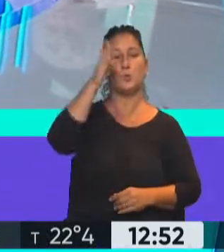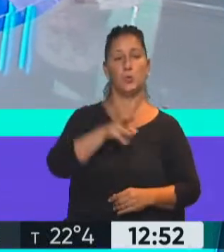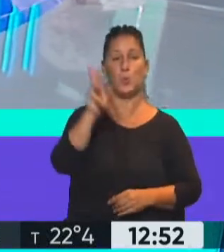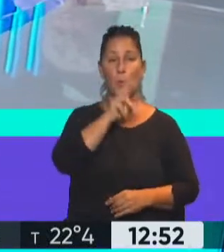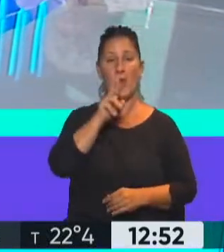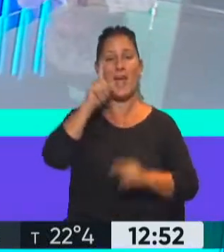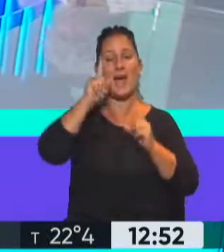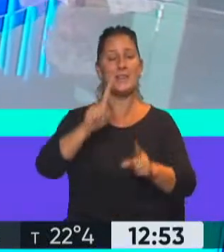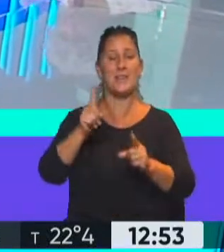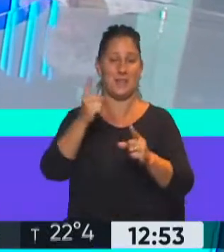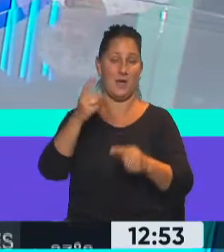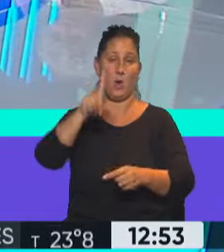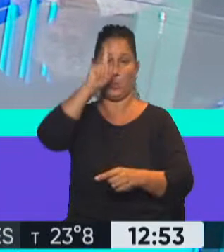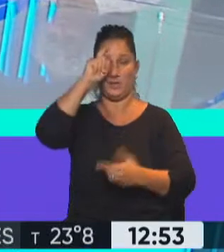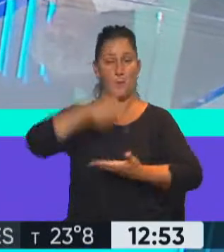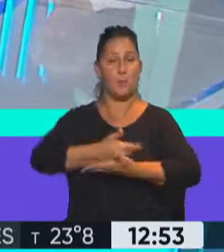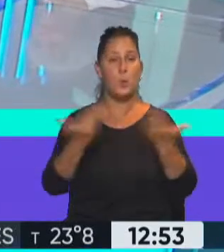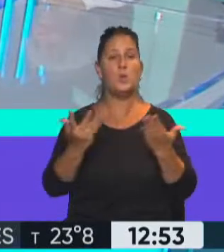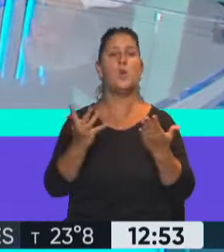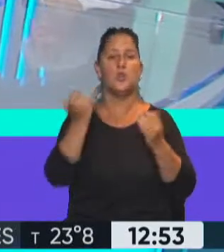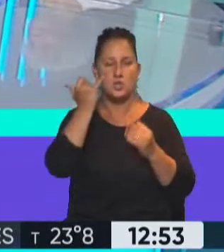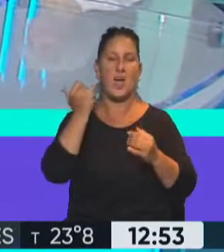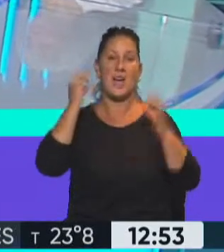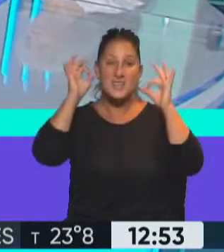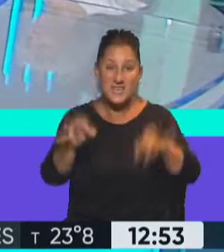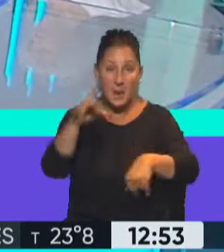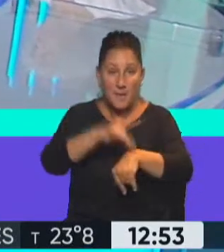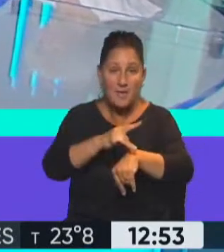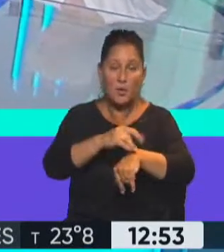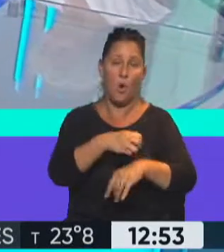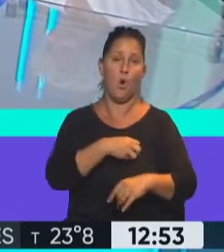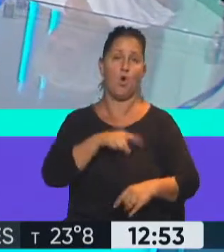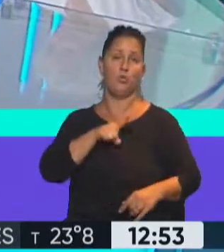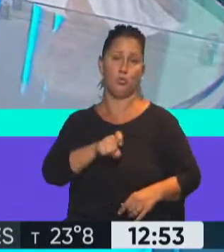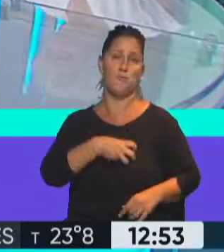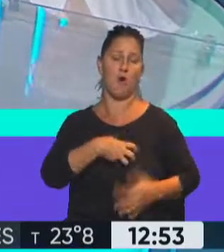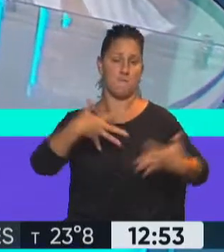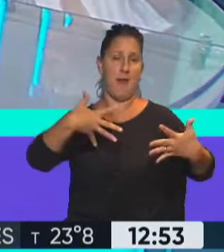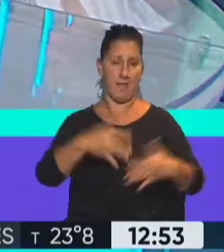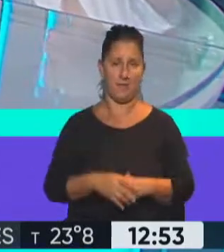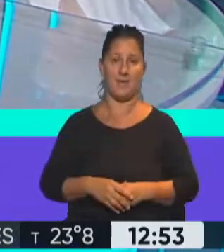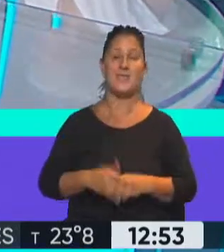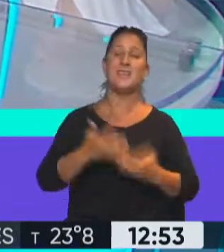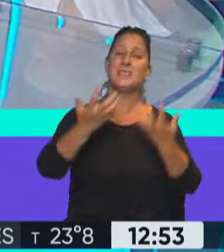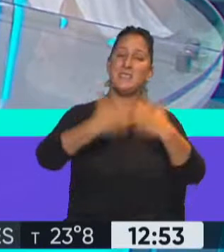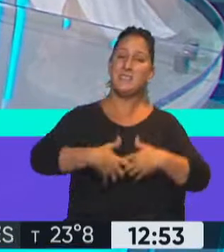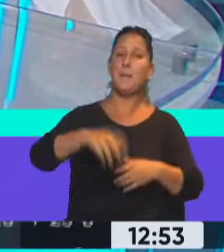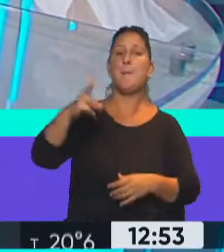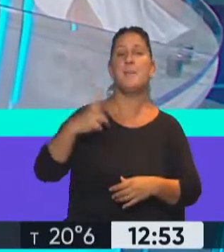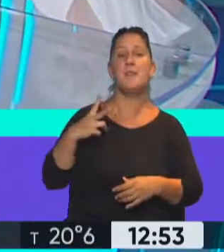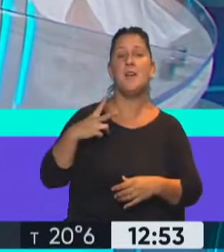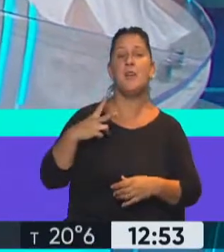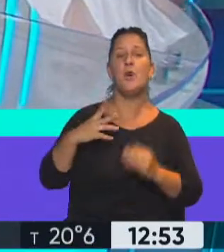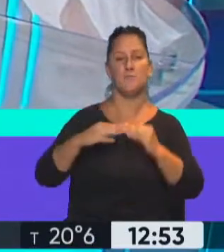mujeres atendidas en el sistema de salud pública llega con tumores avanzados bueno precisamente por eso hay que tener en el sistema privado esto ocurre